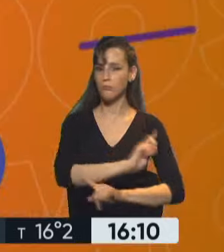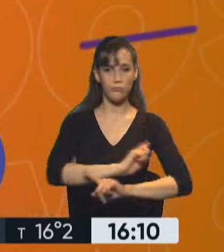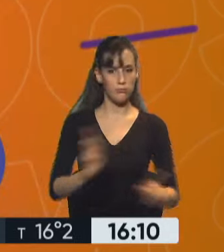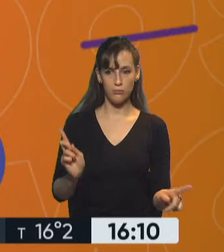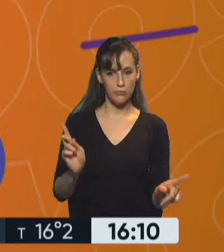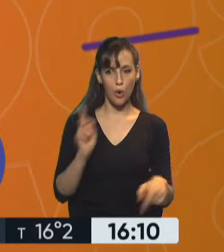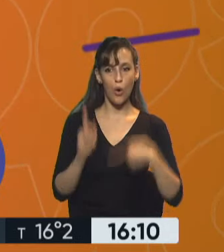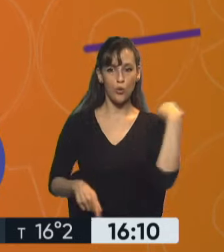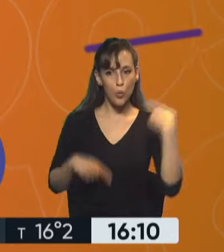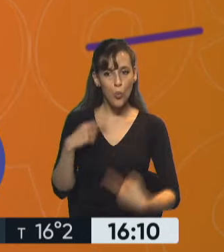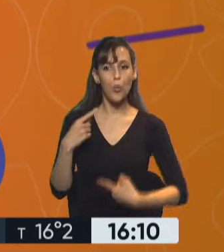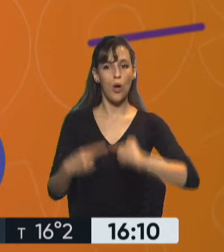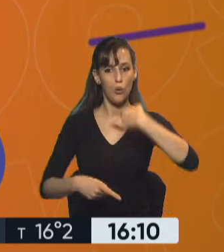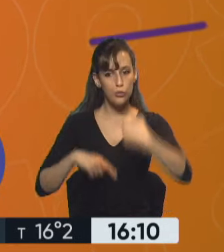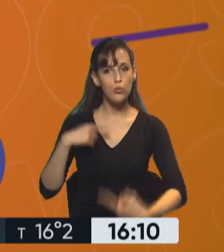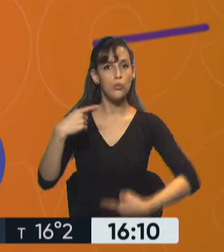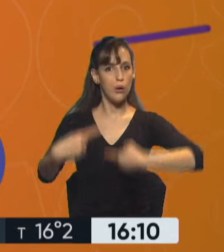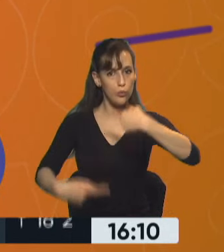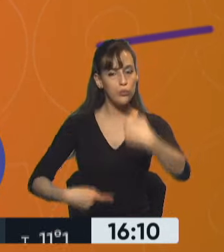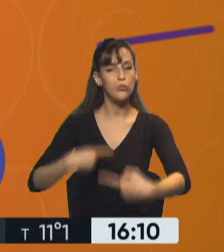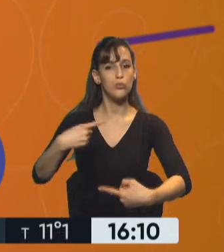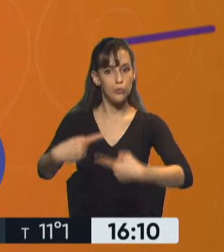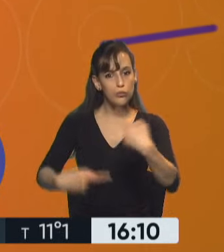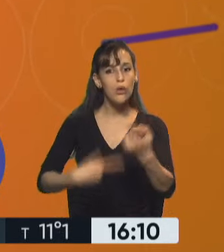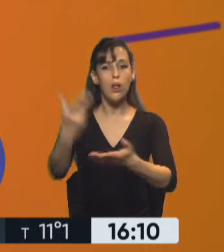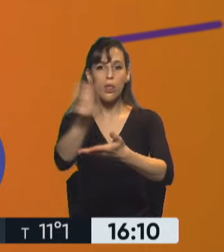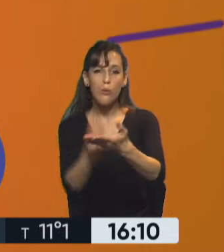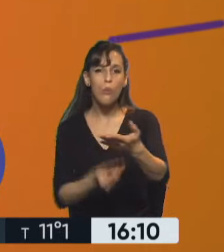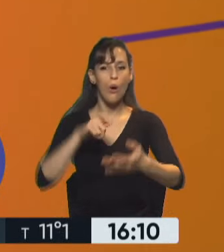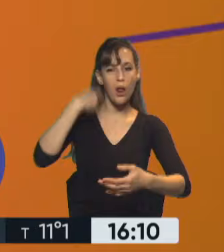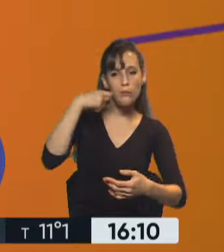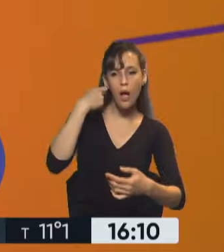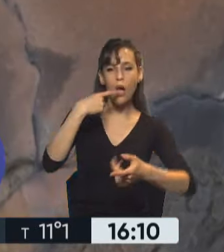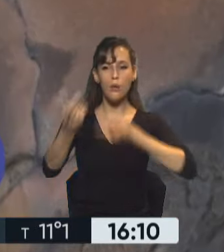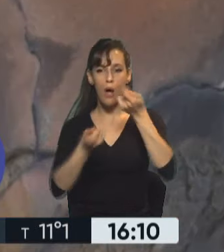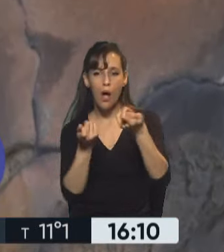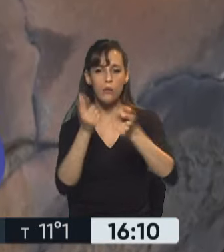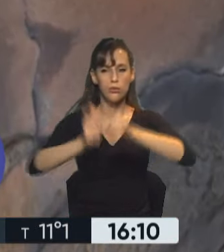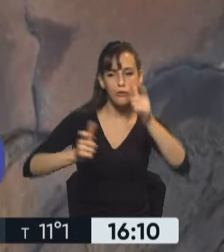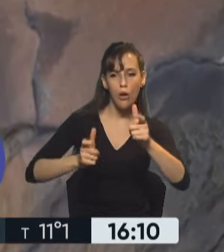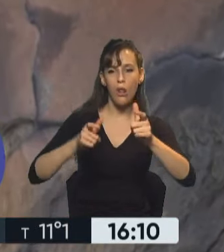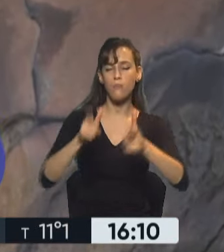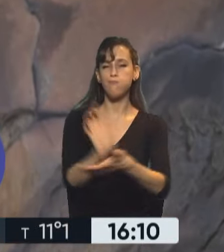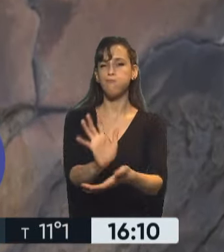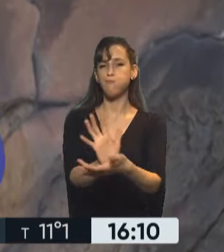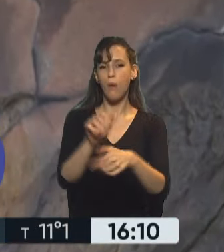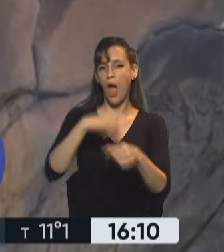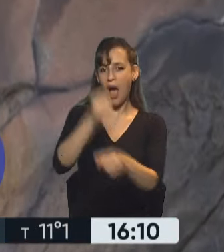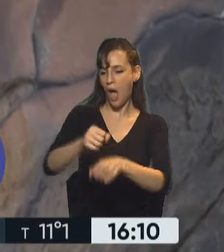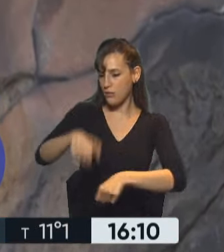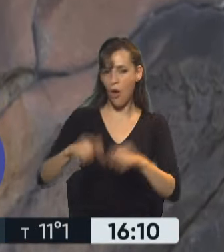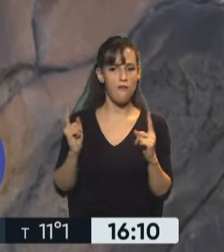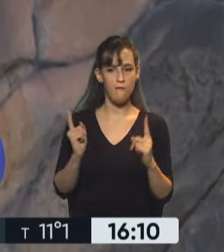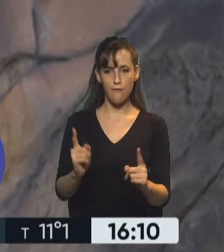pasado. Esto está presente, lo que muchas veces está como invisibilizado por parte de las sociedades actuales, ¿no? Y por eso